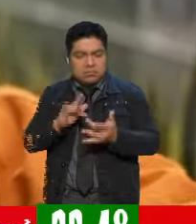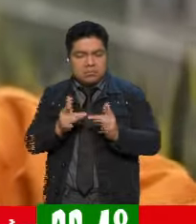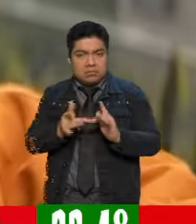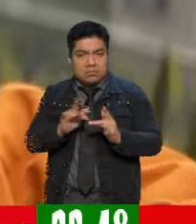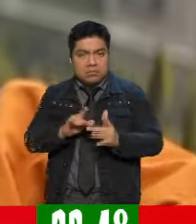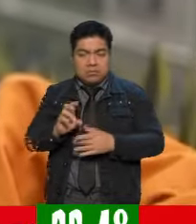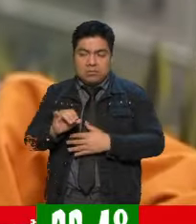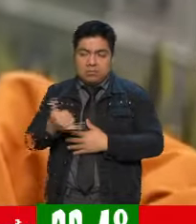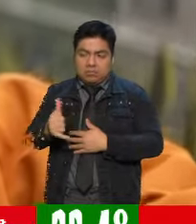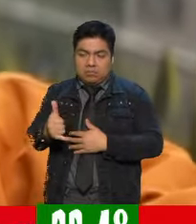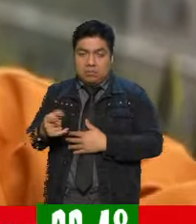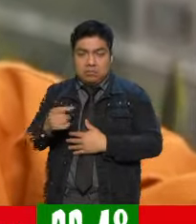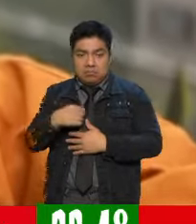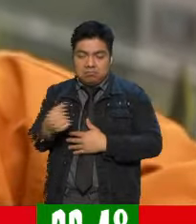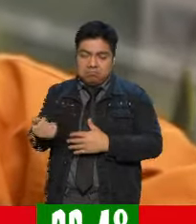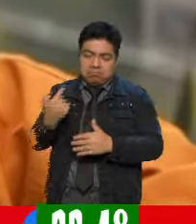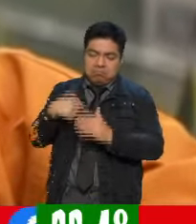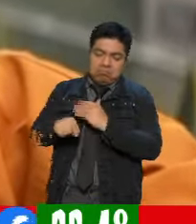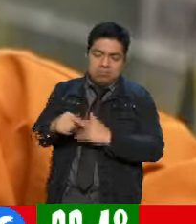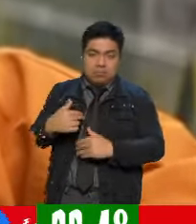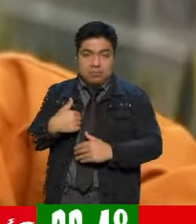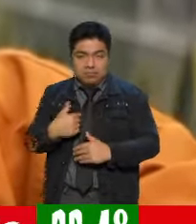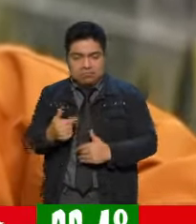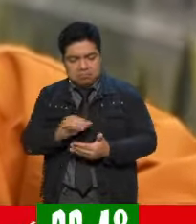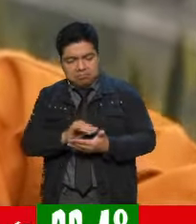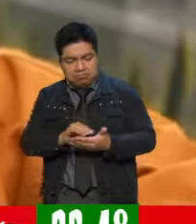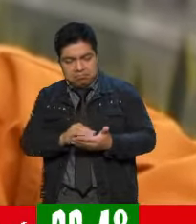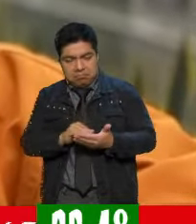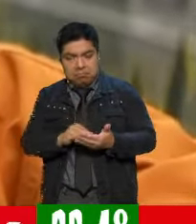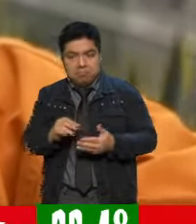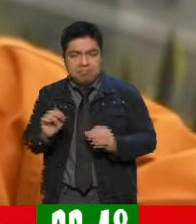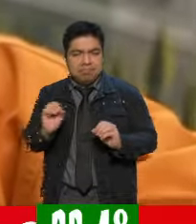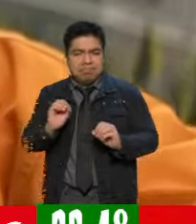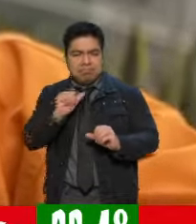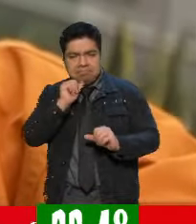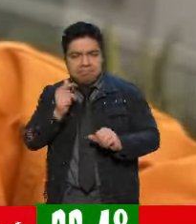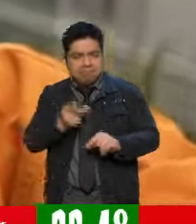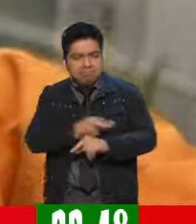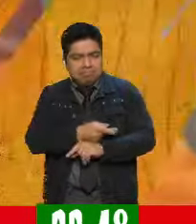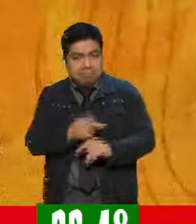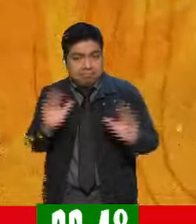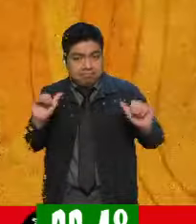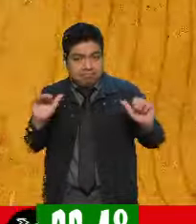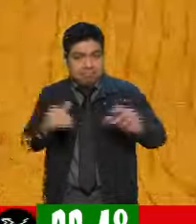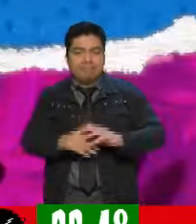@gonyz, y ahí pasan su queja, ya saben, la leemos, no pasa nada. Un abrazo.